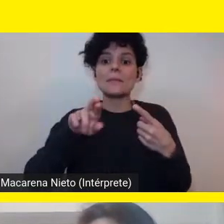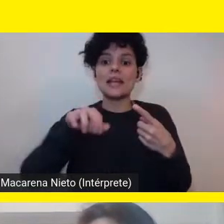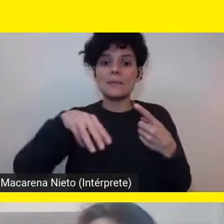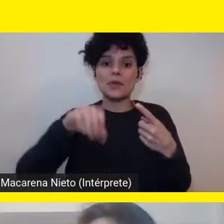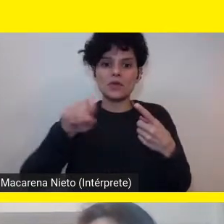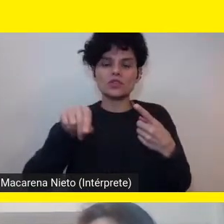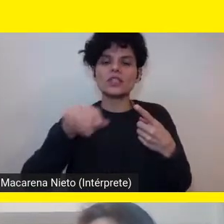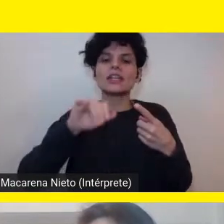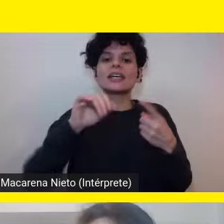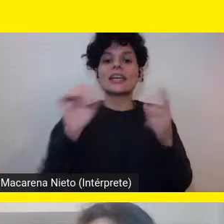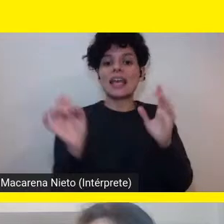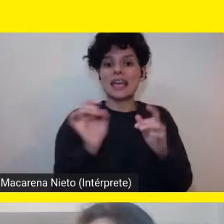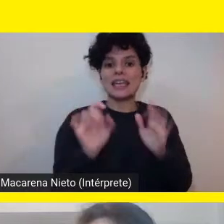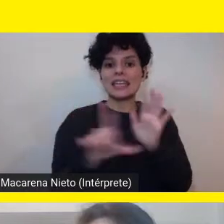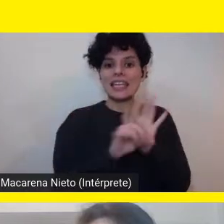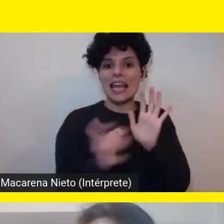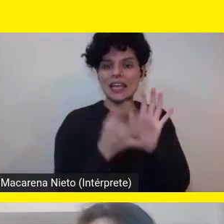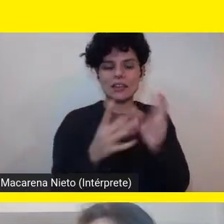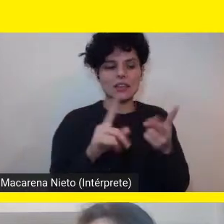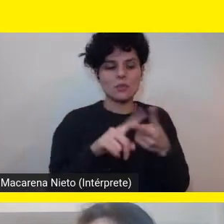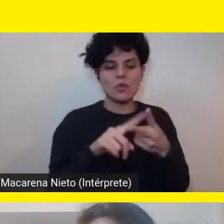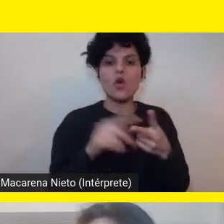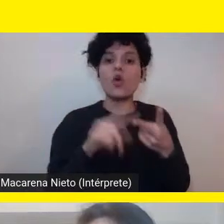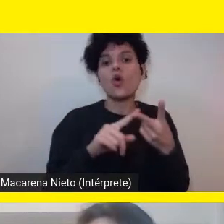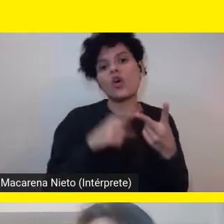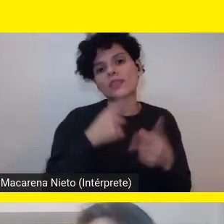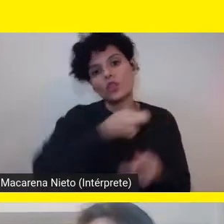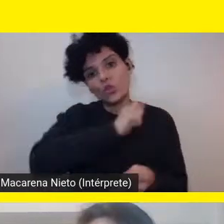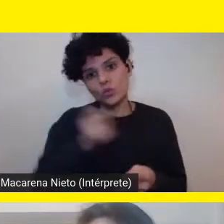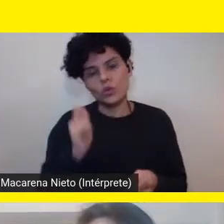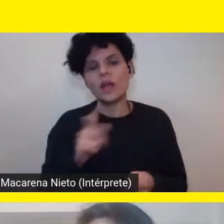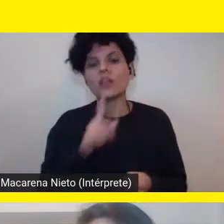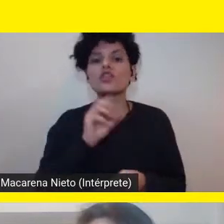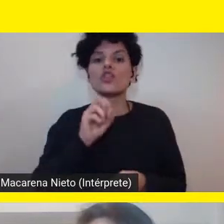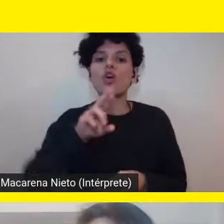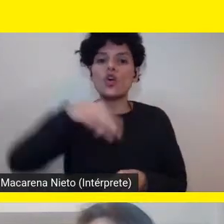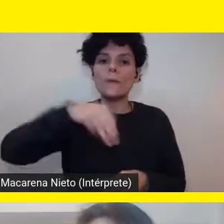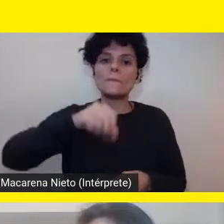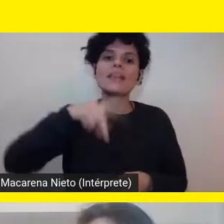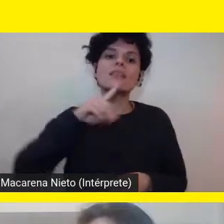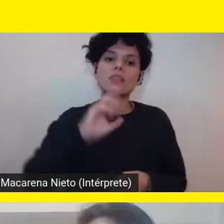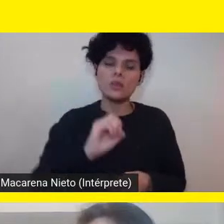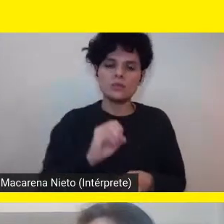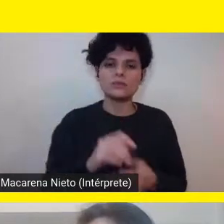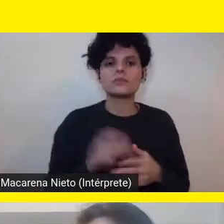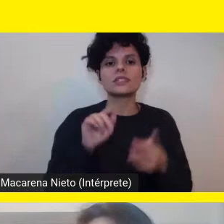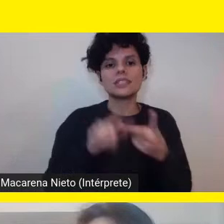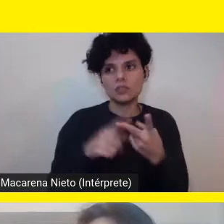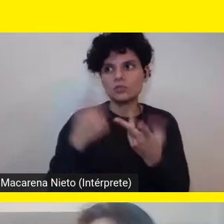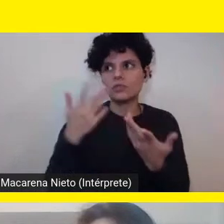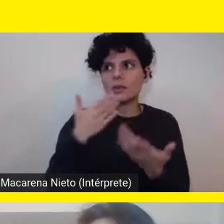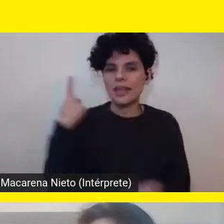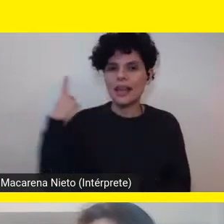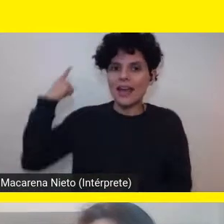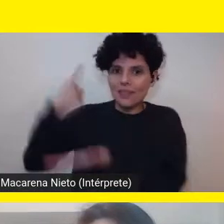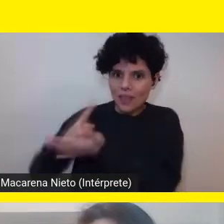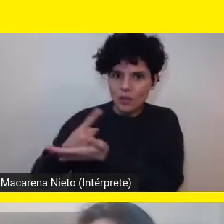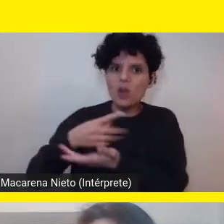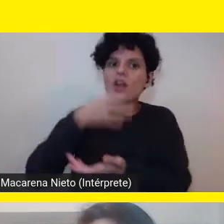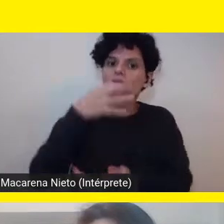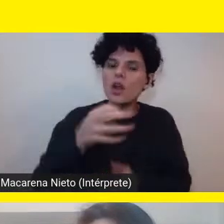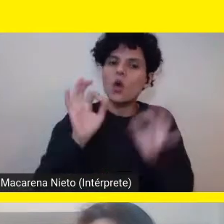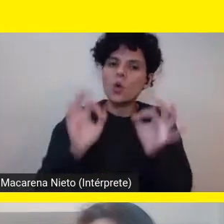categoría que se emplea, cometidos durante la época de la dictadura, que hoy ya la ley está renovada, está reformada, como mencionó Aide, a partir